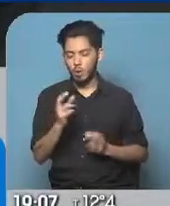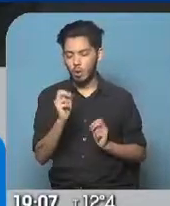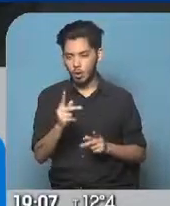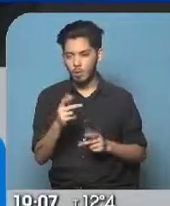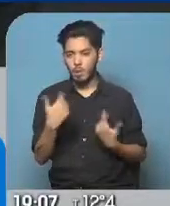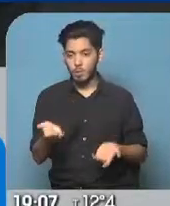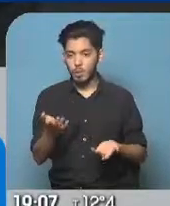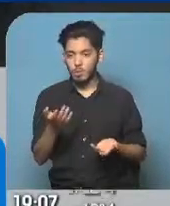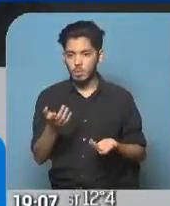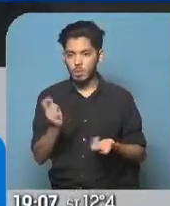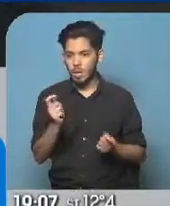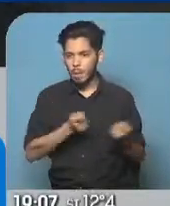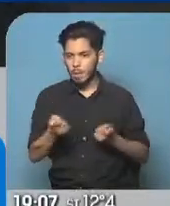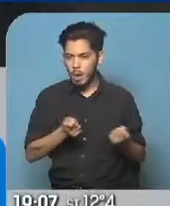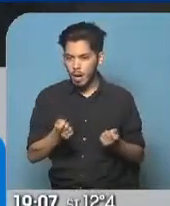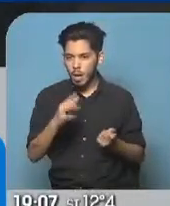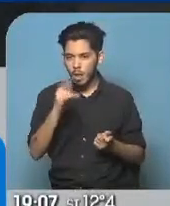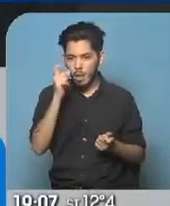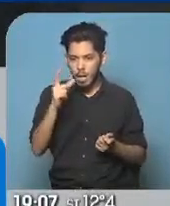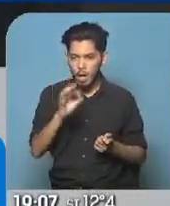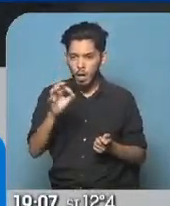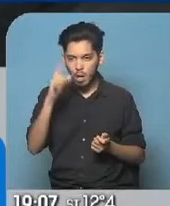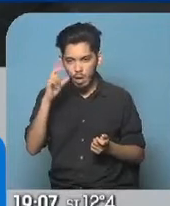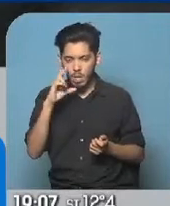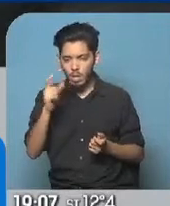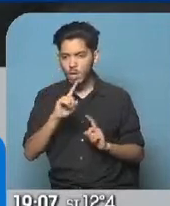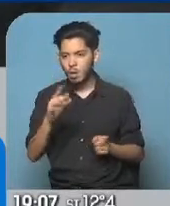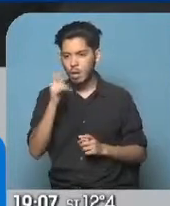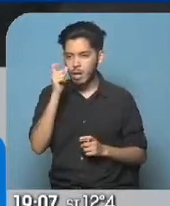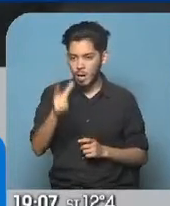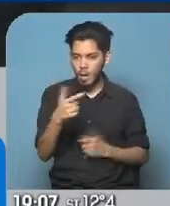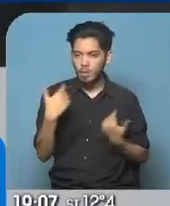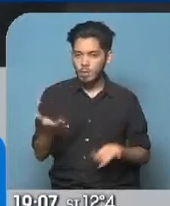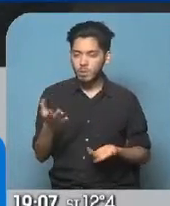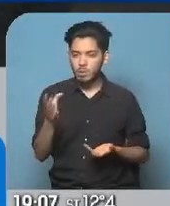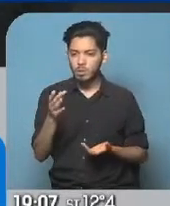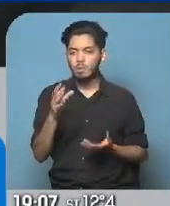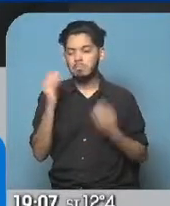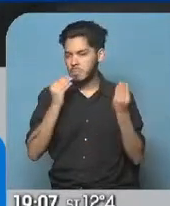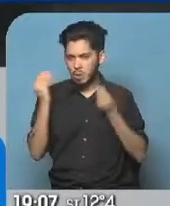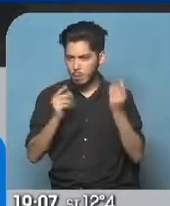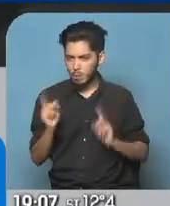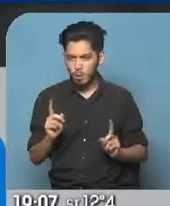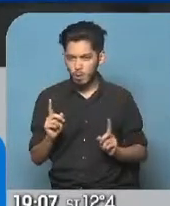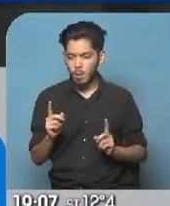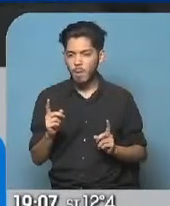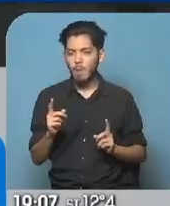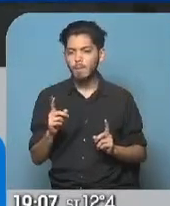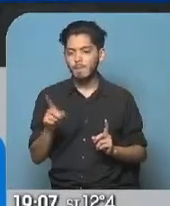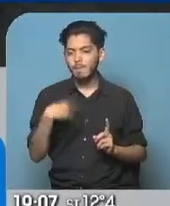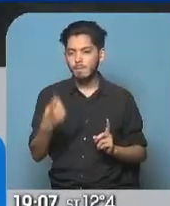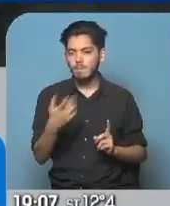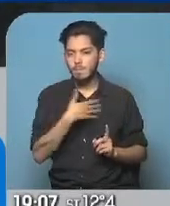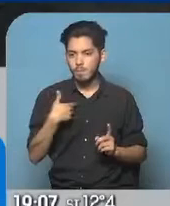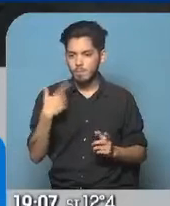este quien está manejando oso daniel no daniel le dijo erika bueno no te preocupes le dijo erika que yo mañana lo de mi mamá